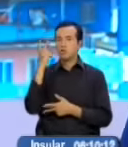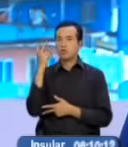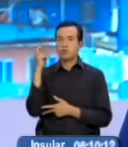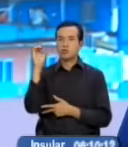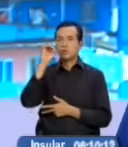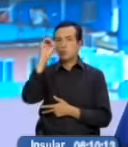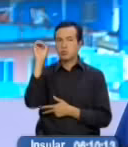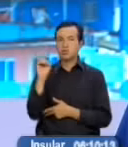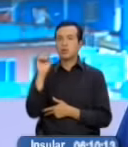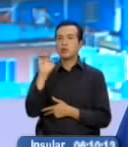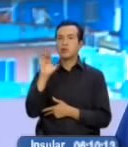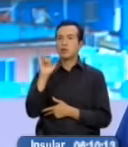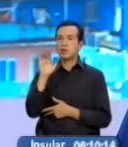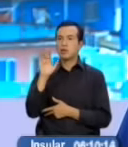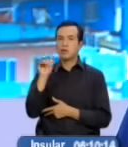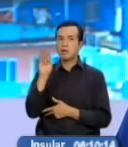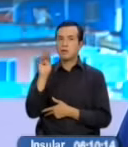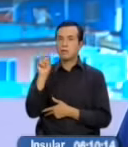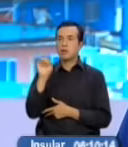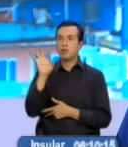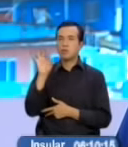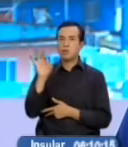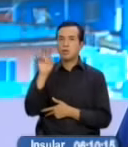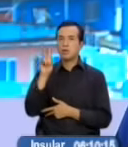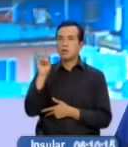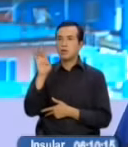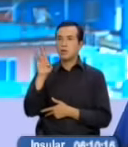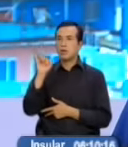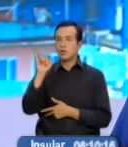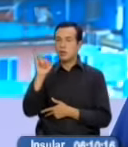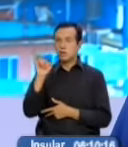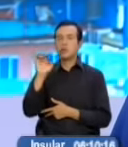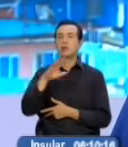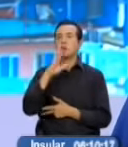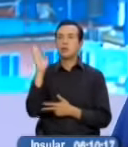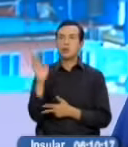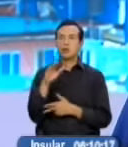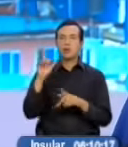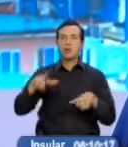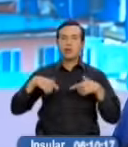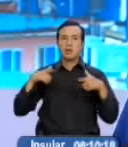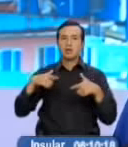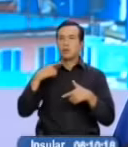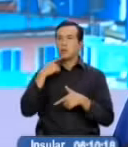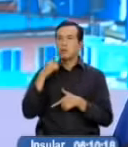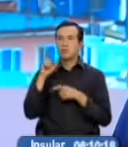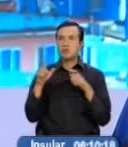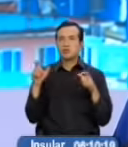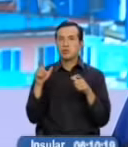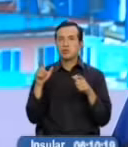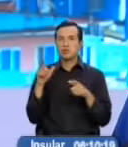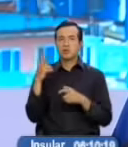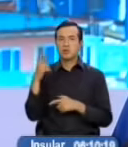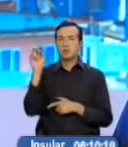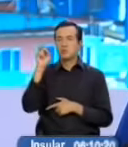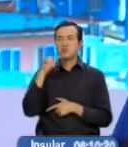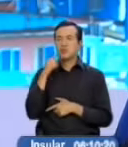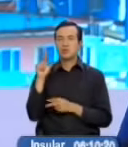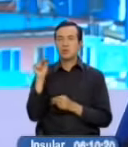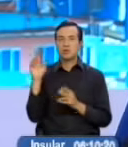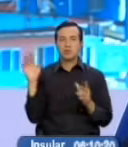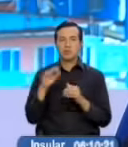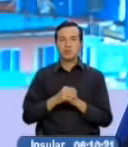por Lourdes Tibán, 9% por Cintia Viteri. En el caso de Lenín Moreno, el nivel de resistencia es del 3%. Me